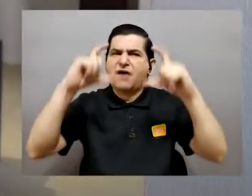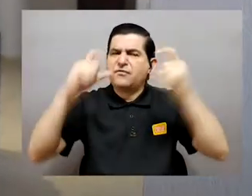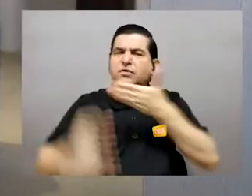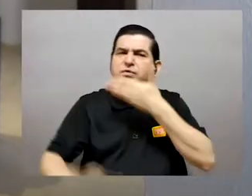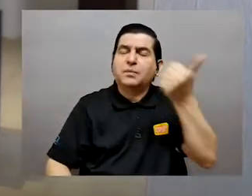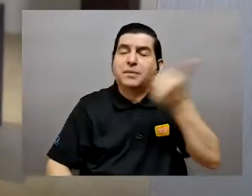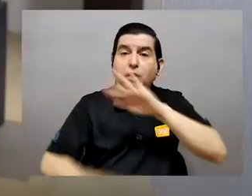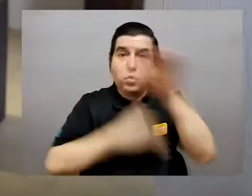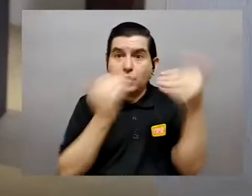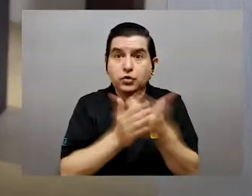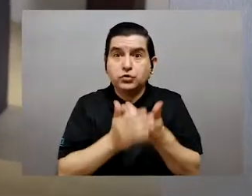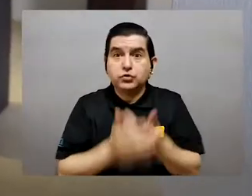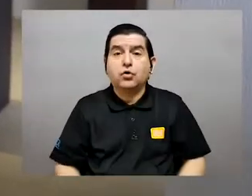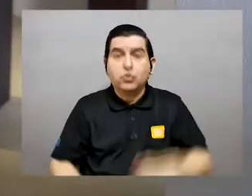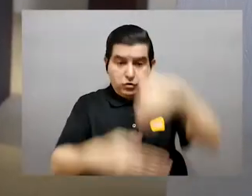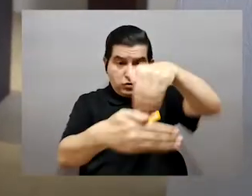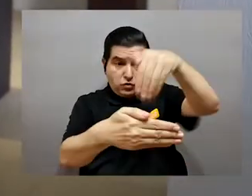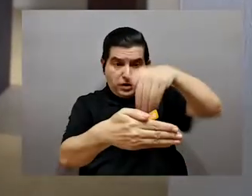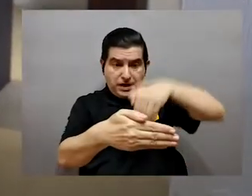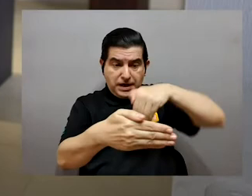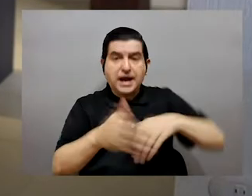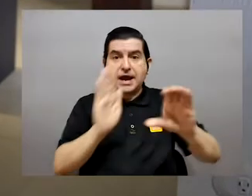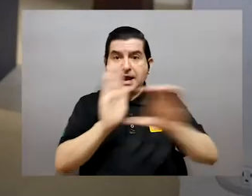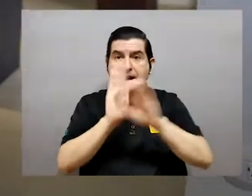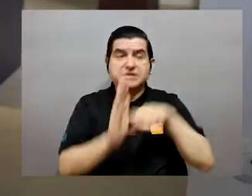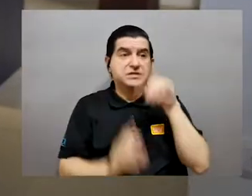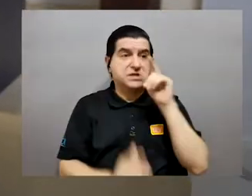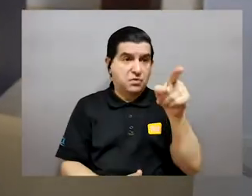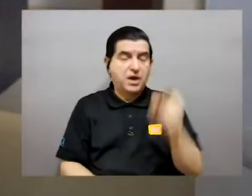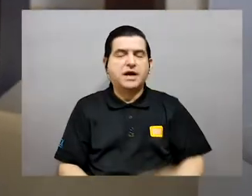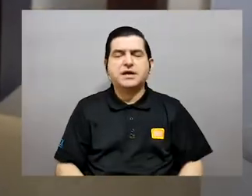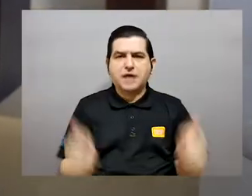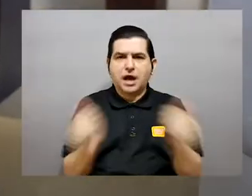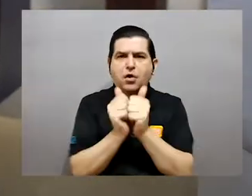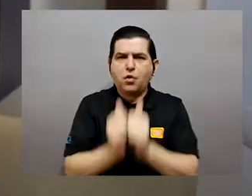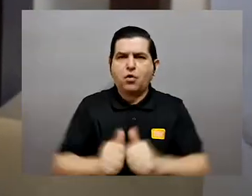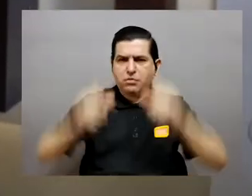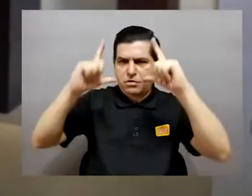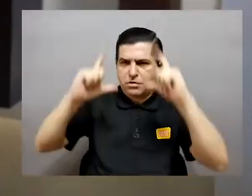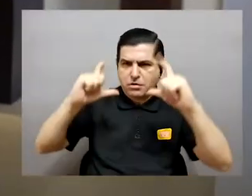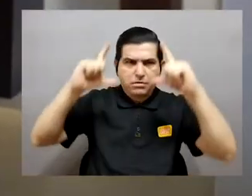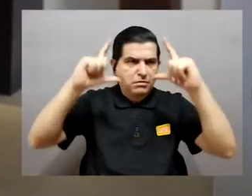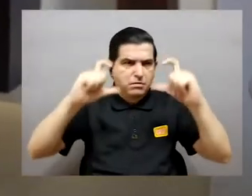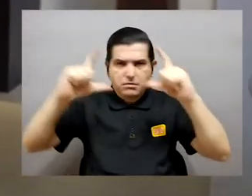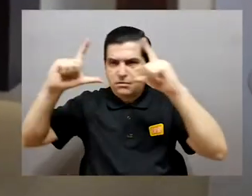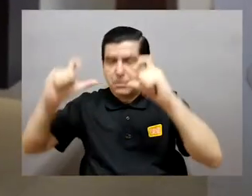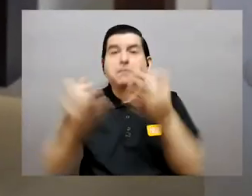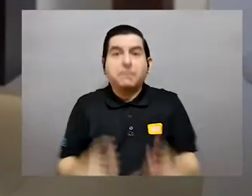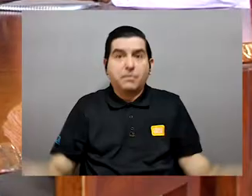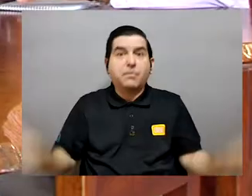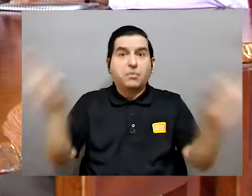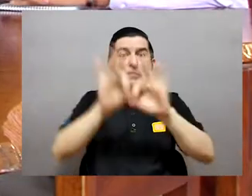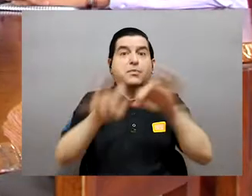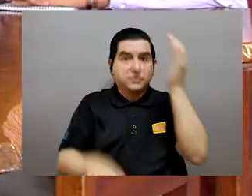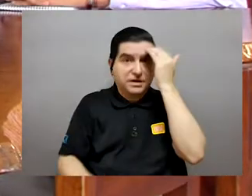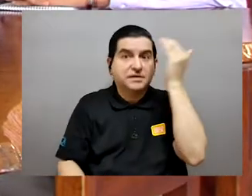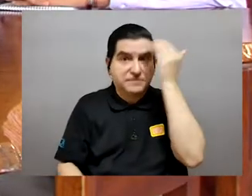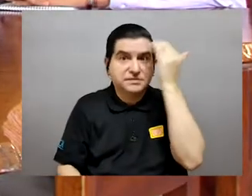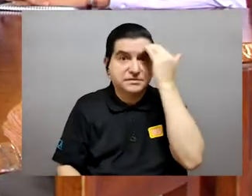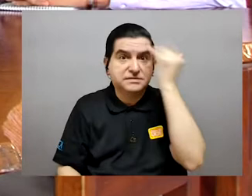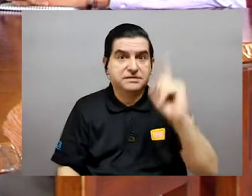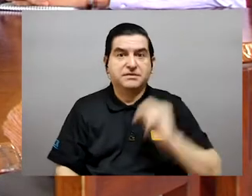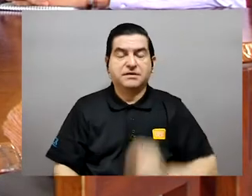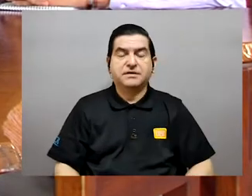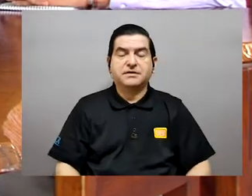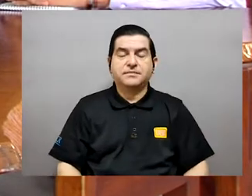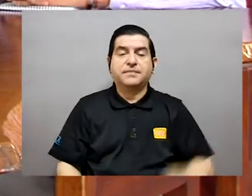todas esas cosas. Y después yo me digo, ¿por qué voy yo a hacer eso? Si yo quiero representar